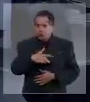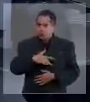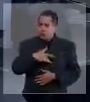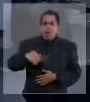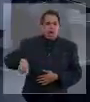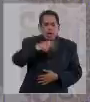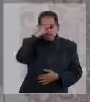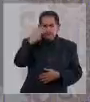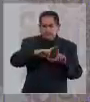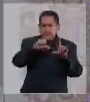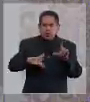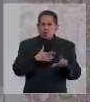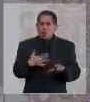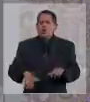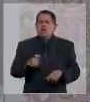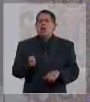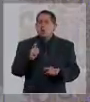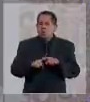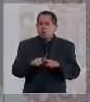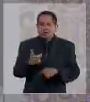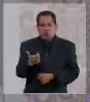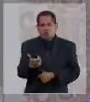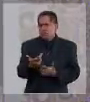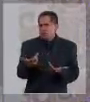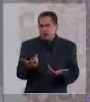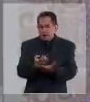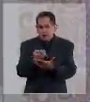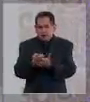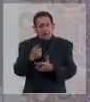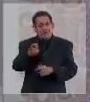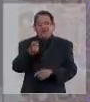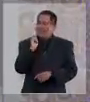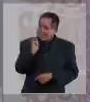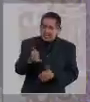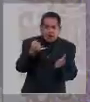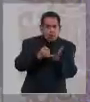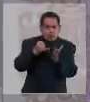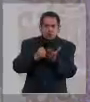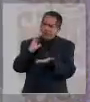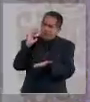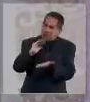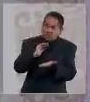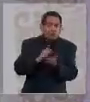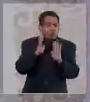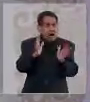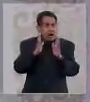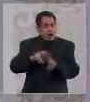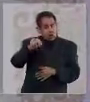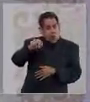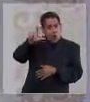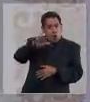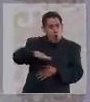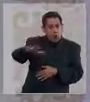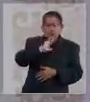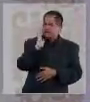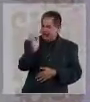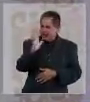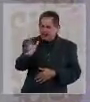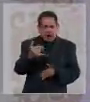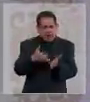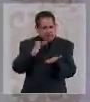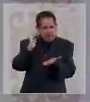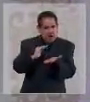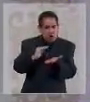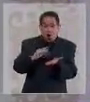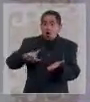mexicanos. Se tiene que hacer quitando impuestos, obviamente. Yo ya lo hice en Nuevo León. Quitamos impuestos y el gobierno tiene más dinero,